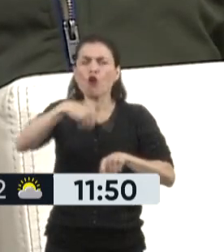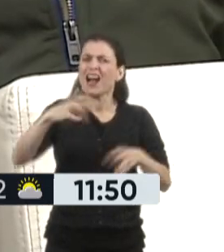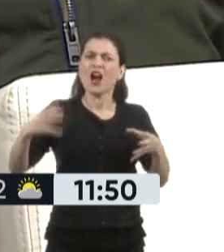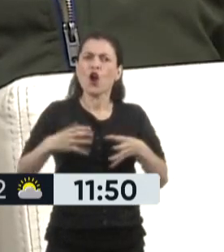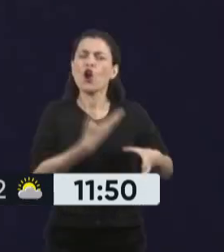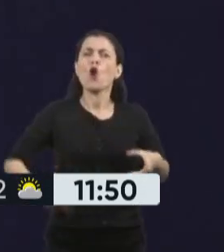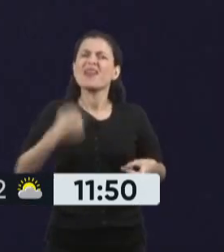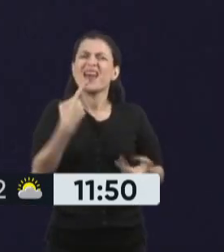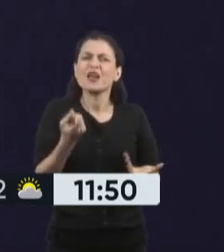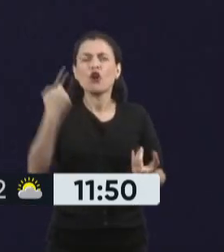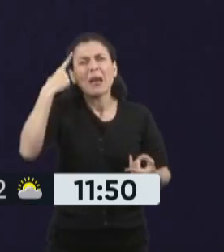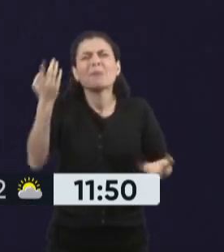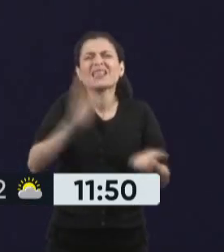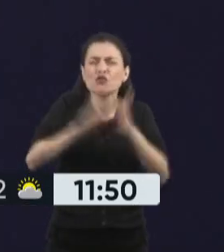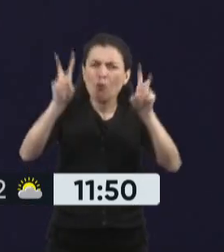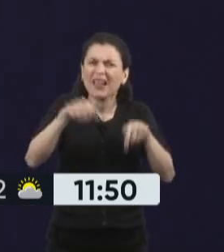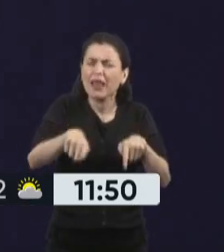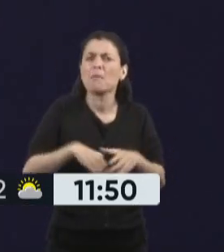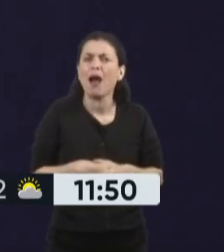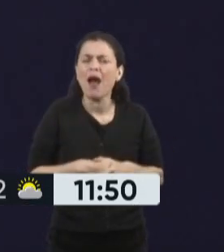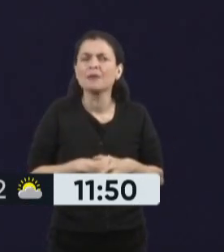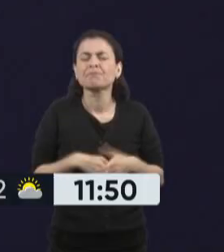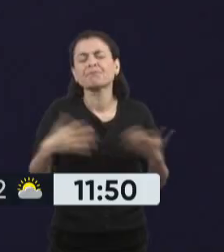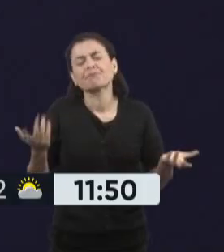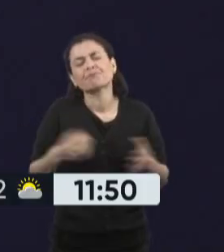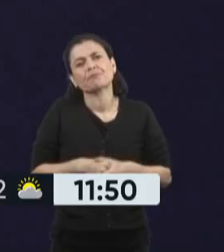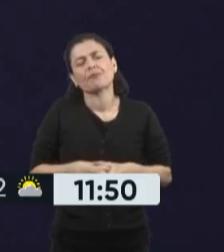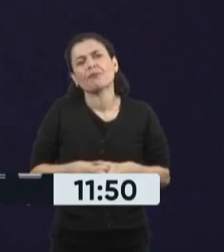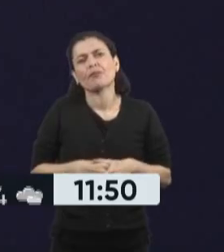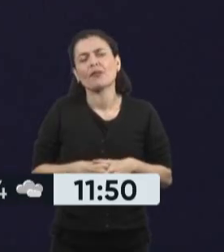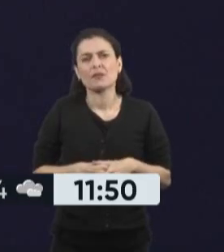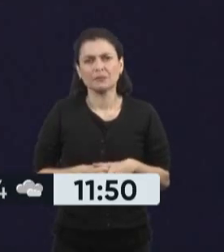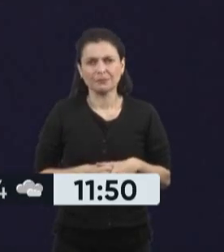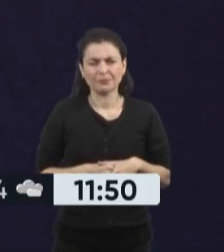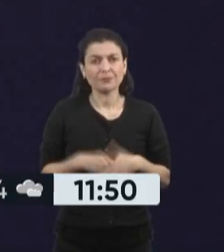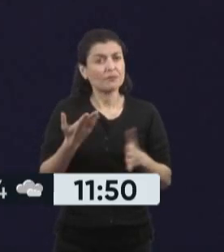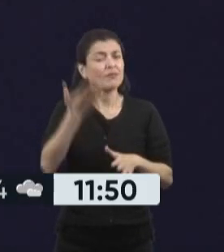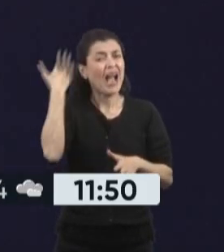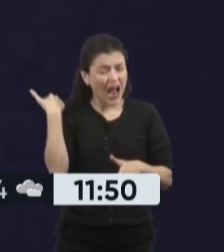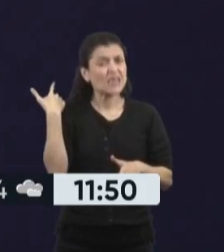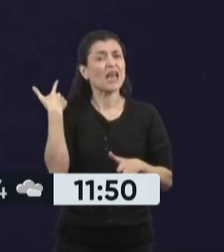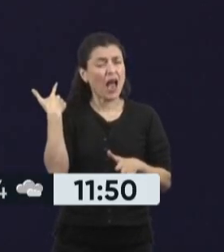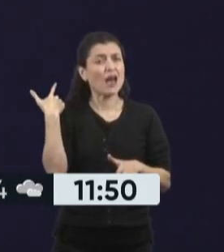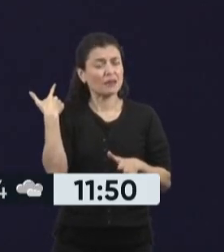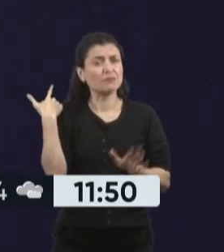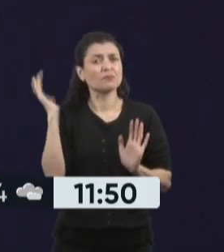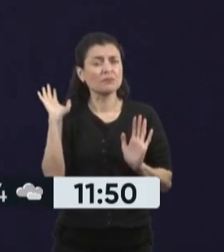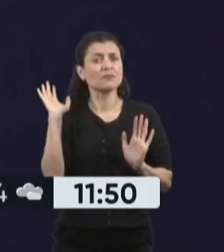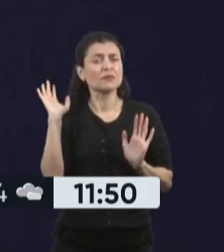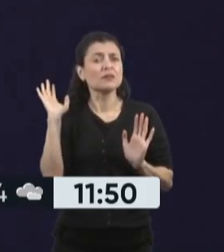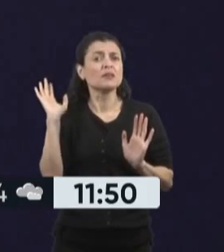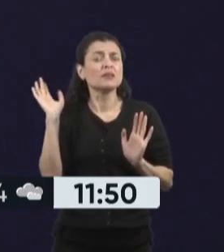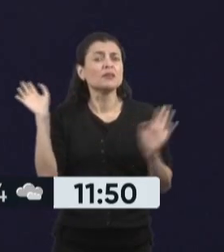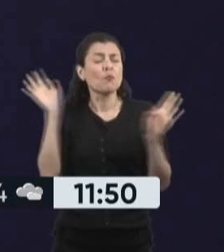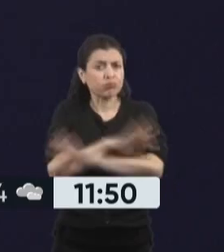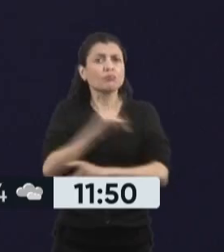eso? No, bueno, más allá de que obviamente ayer sorprendió la abrupta caída